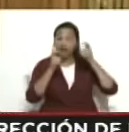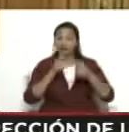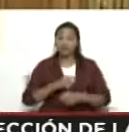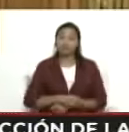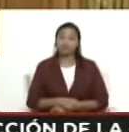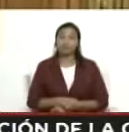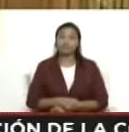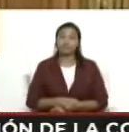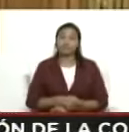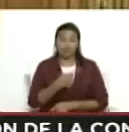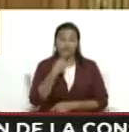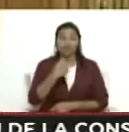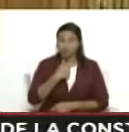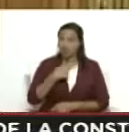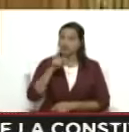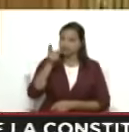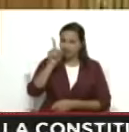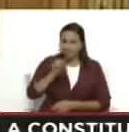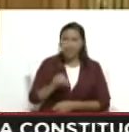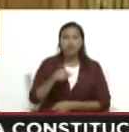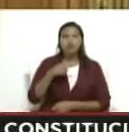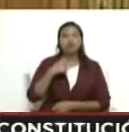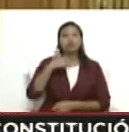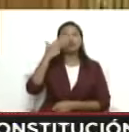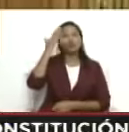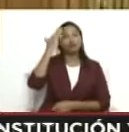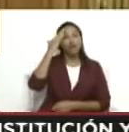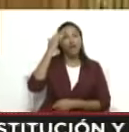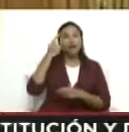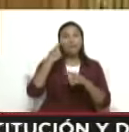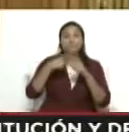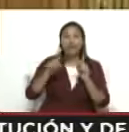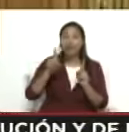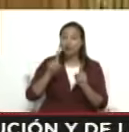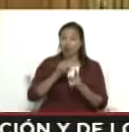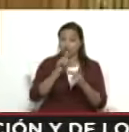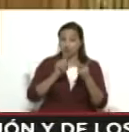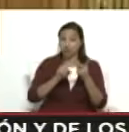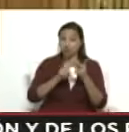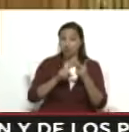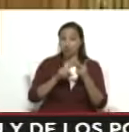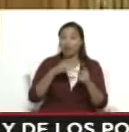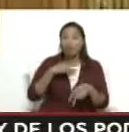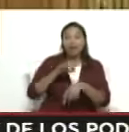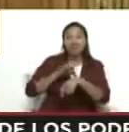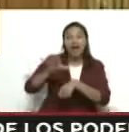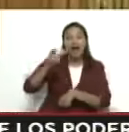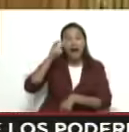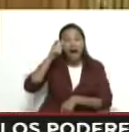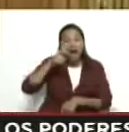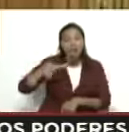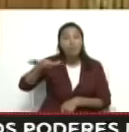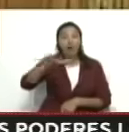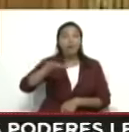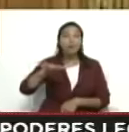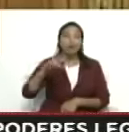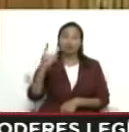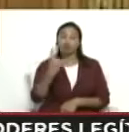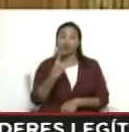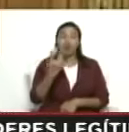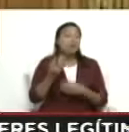yo sé, o sea, no podemos dejar al pueblo sin dirección en la opción 2, decía él. No podemos dejar al pueblo sin dirección.